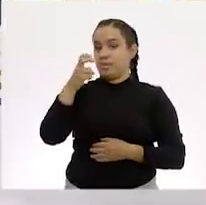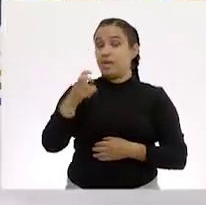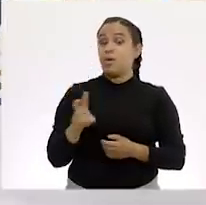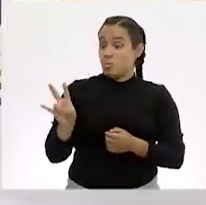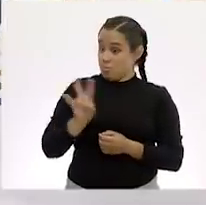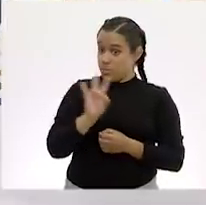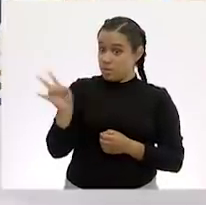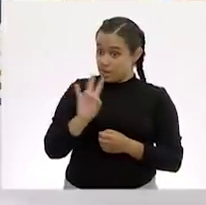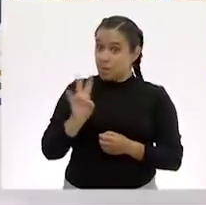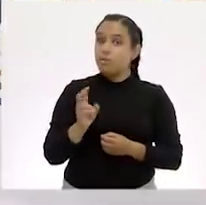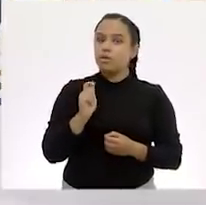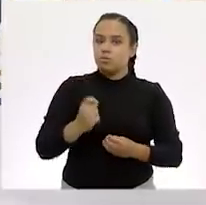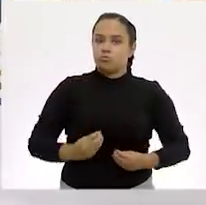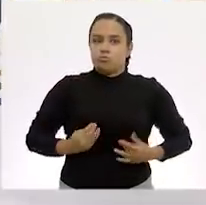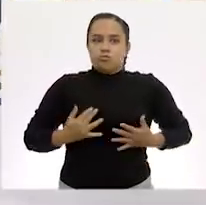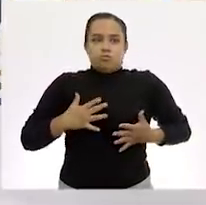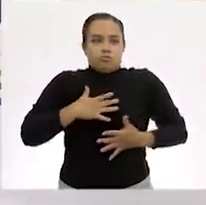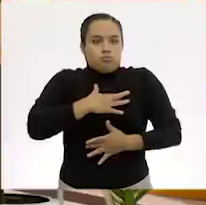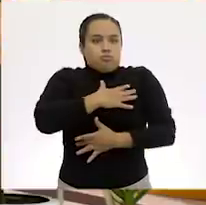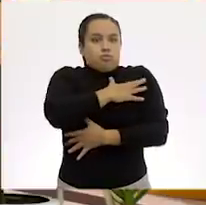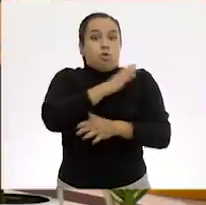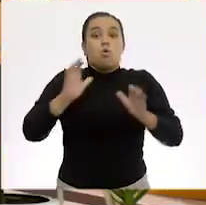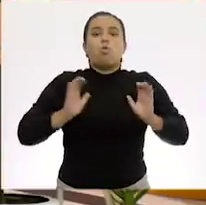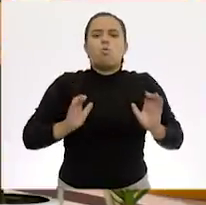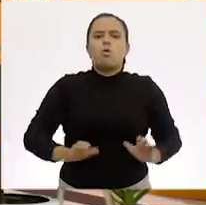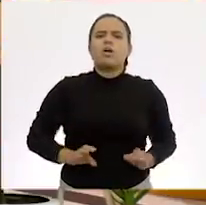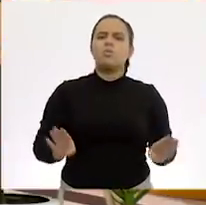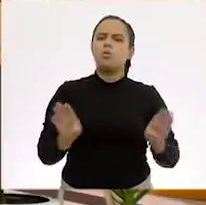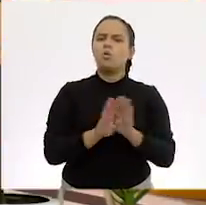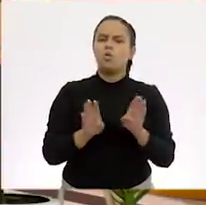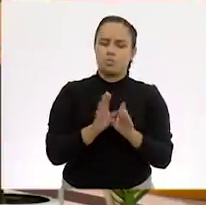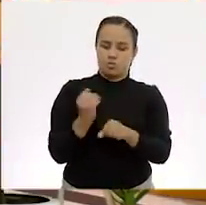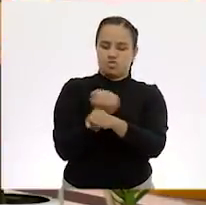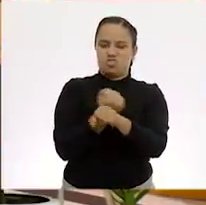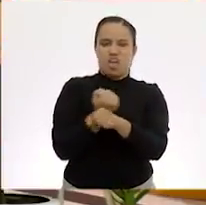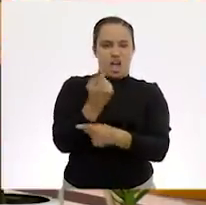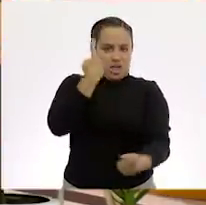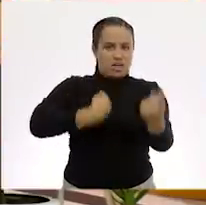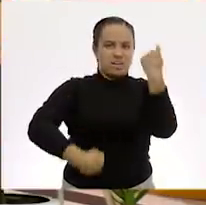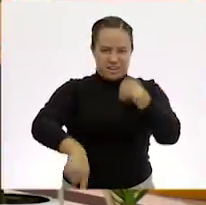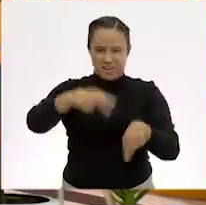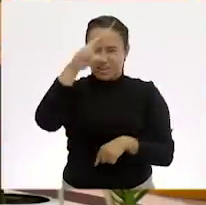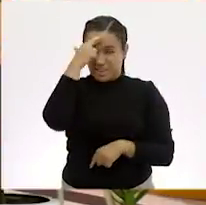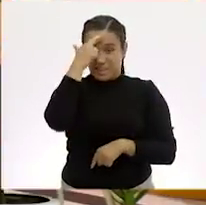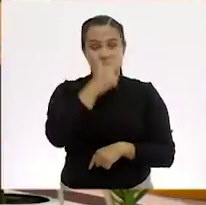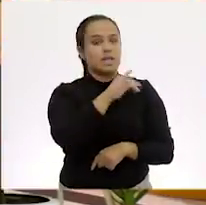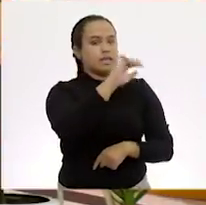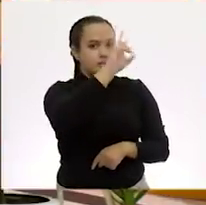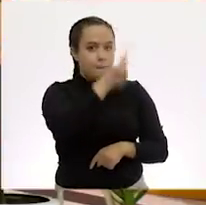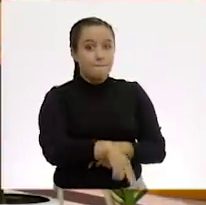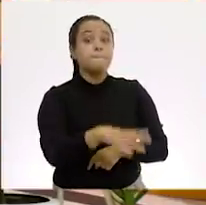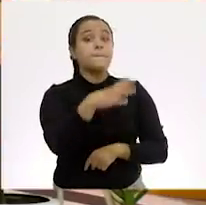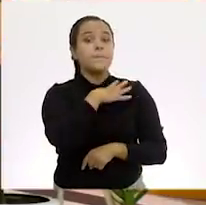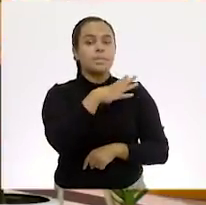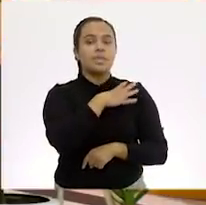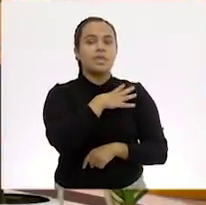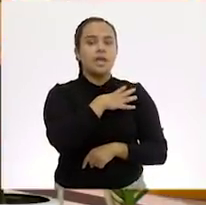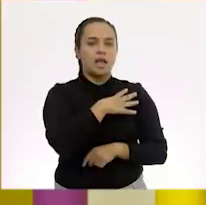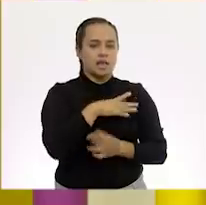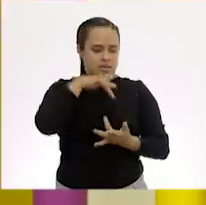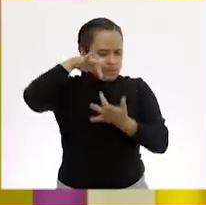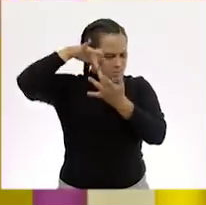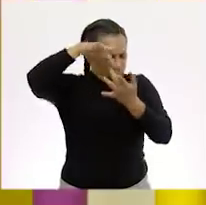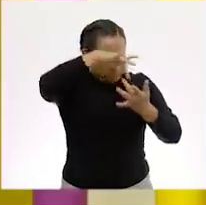nutrimentos llegan a todas las partes de nuestro cuerpo por medio de las arterias, ¿te acuerdas? Sí, ciertamente decíamos que teníamos como una